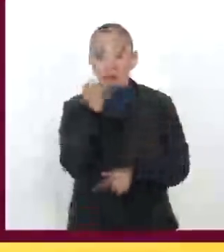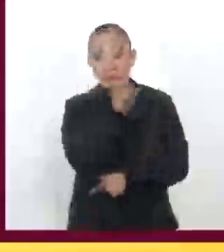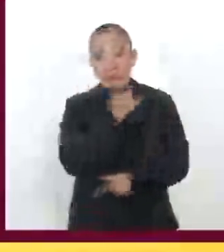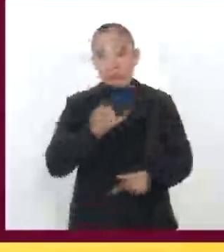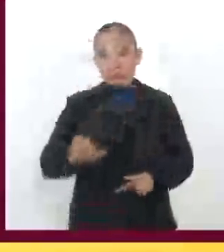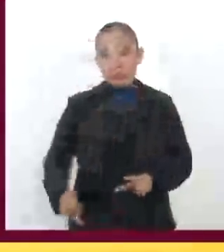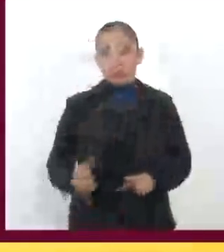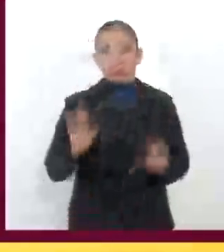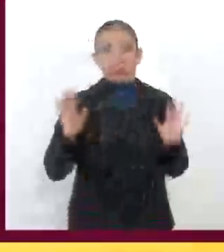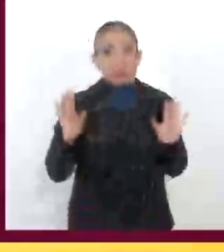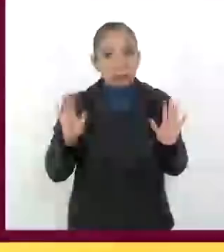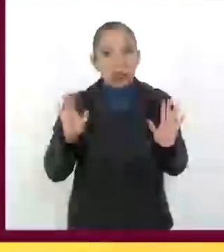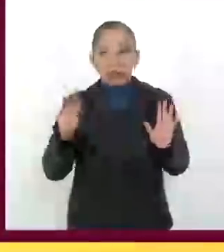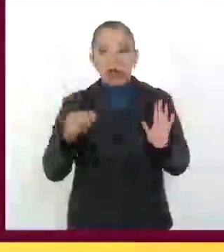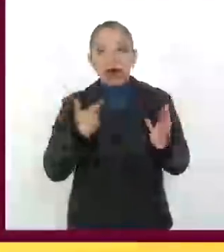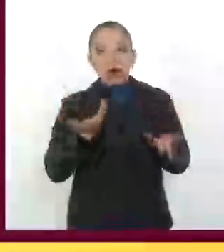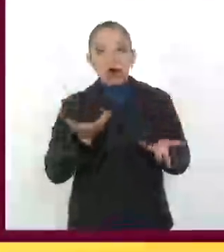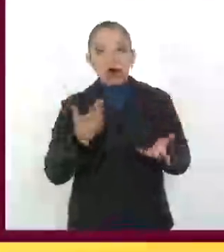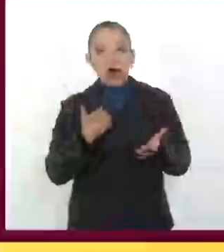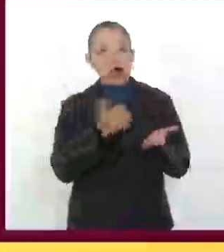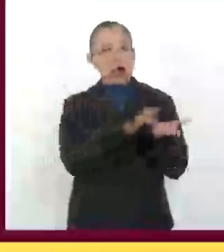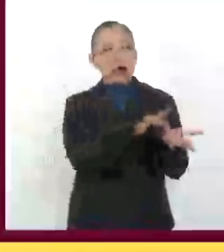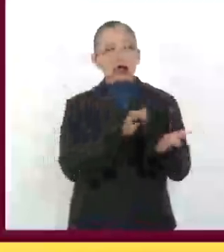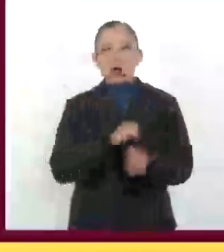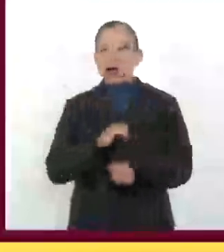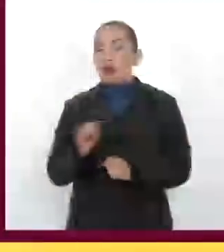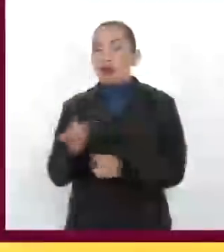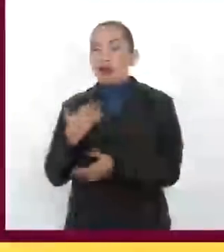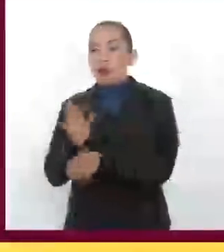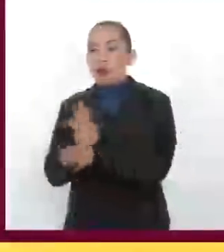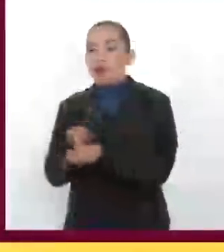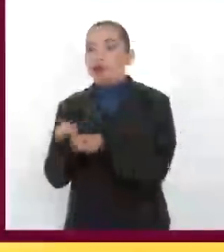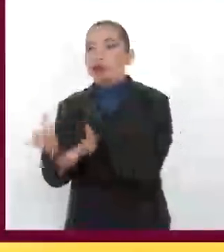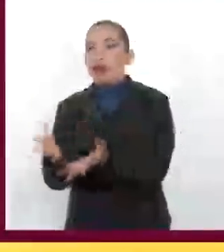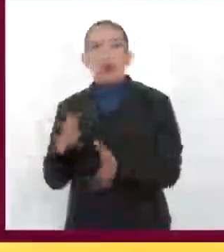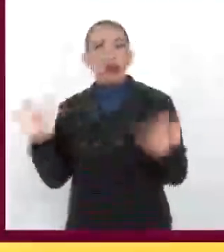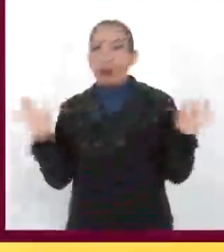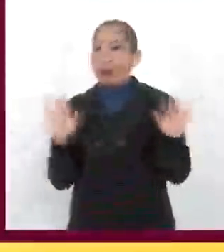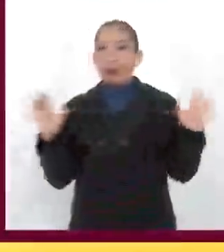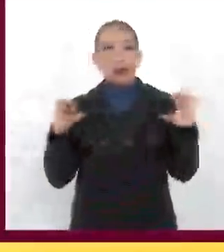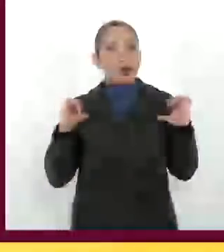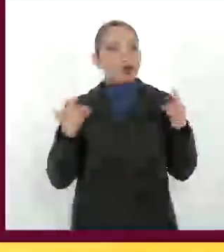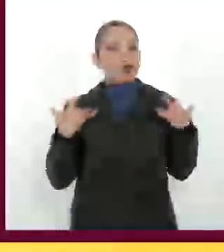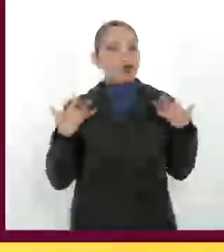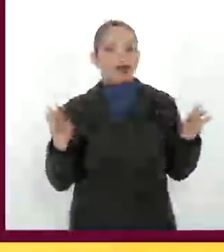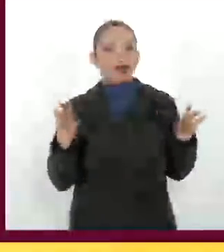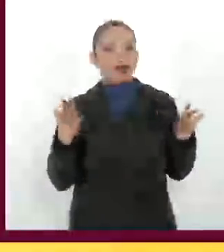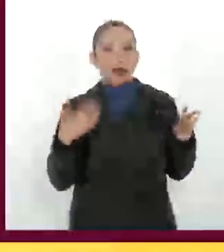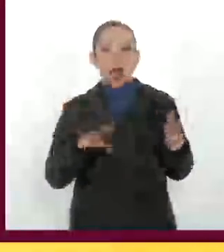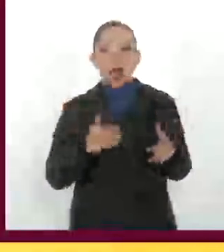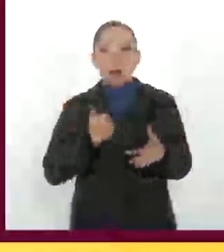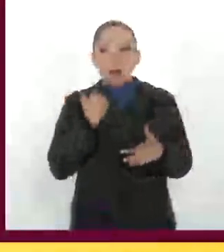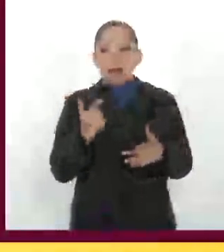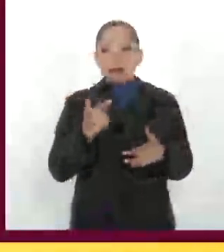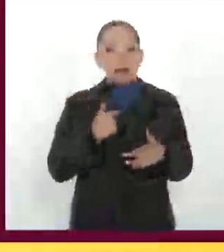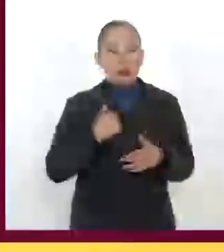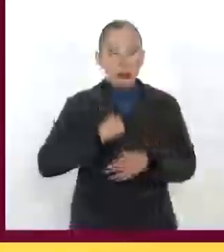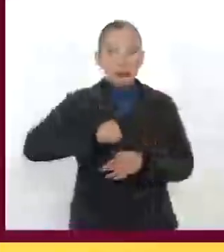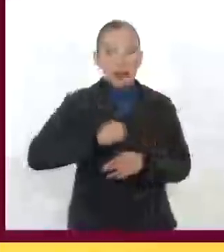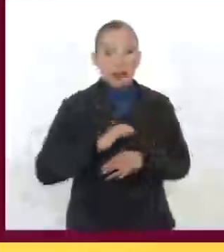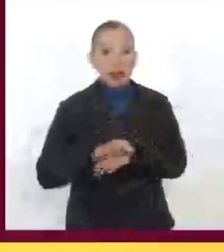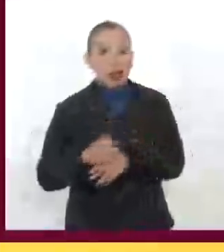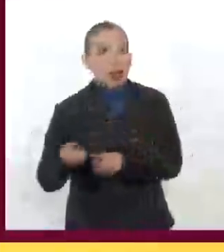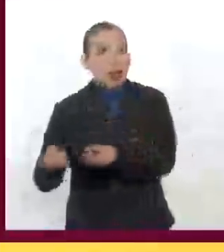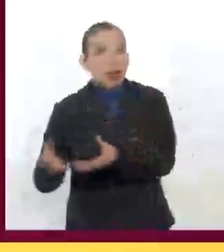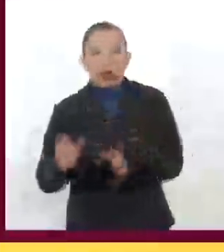la imparcialidad, es decir, no dar ventajas o privilegios a personas de manera indebida, aprovechándose de